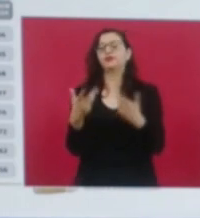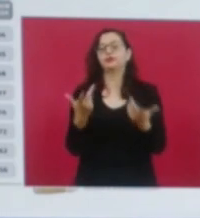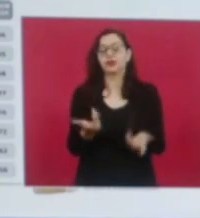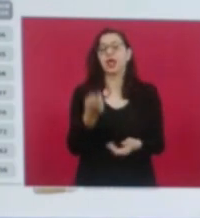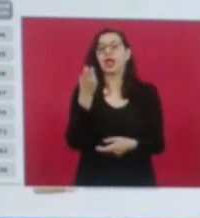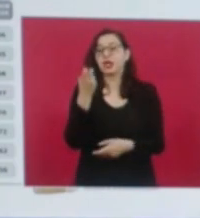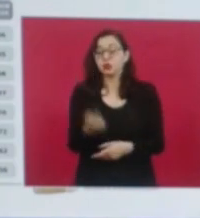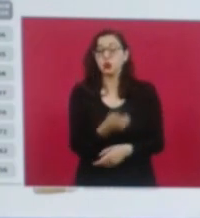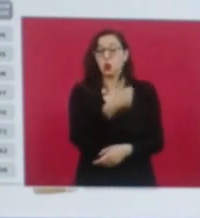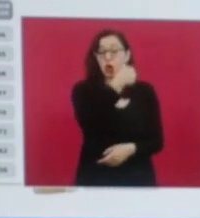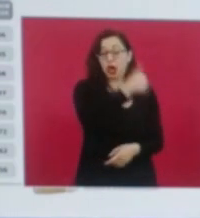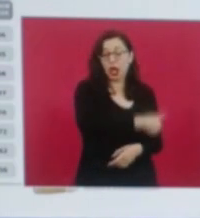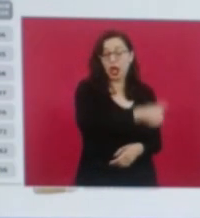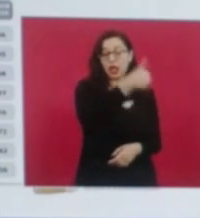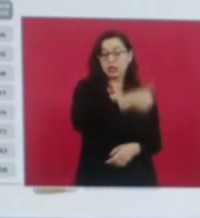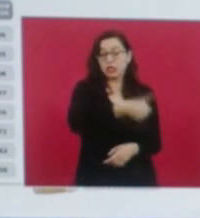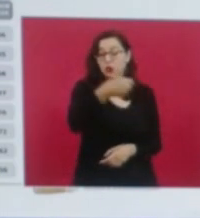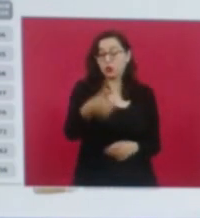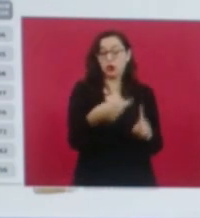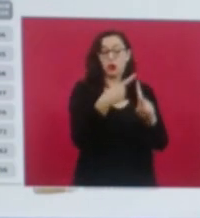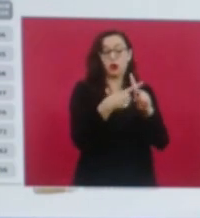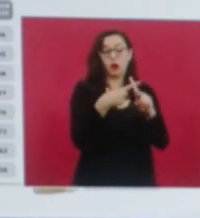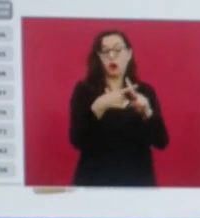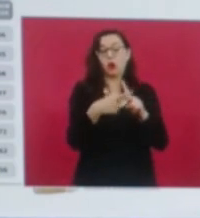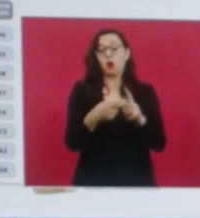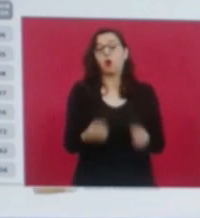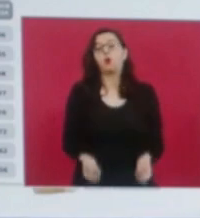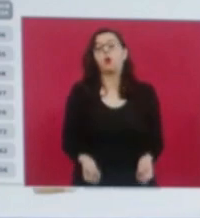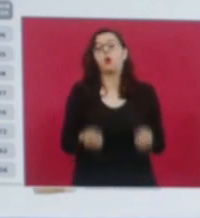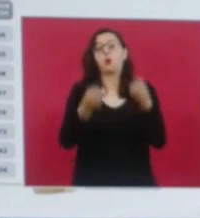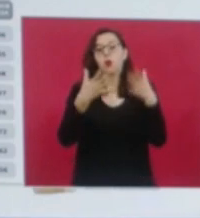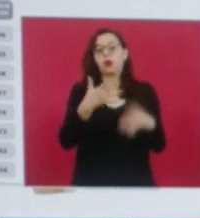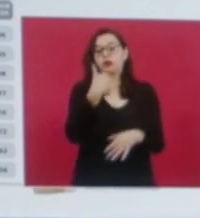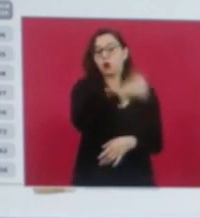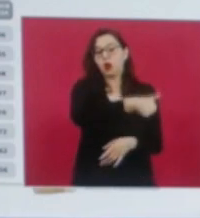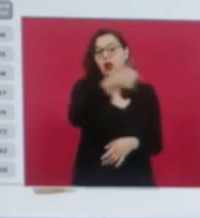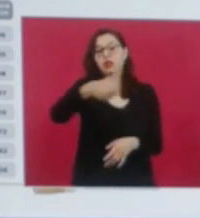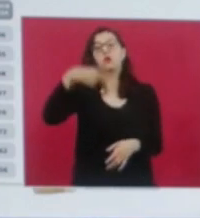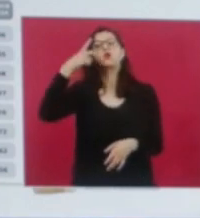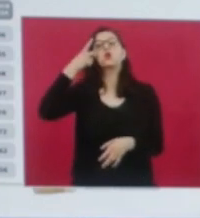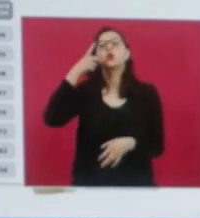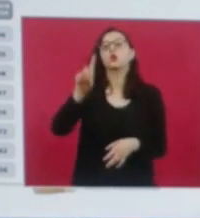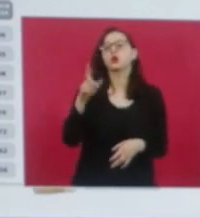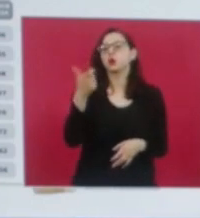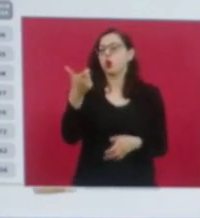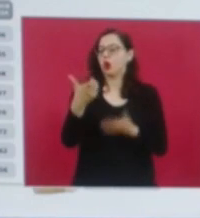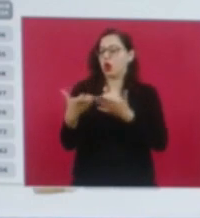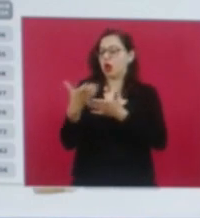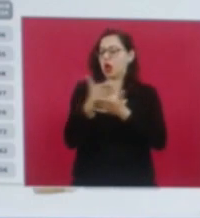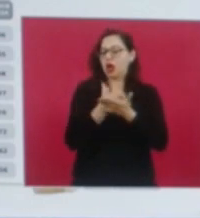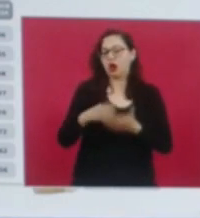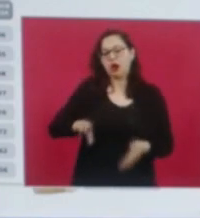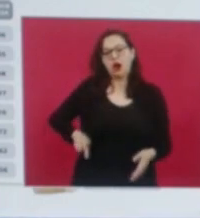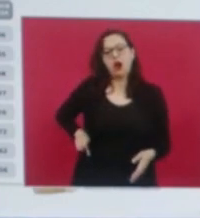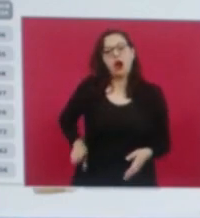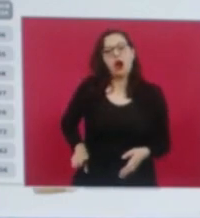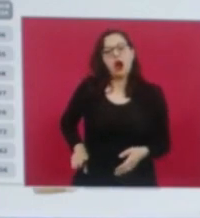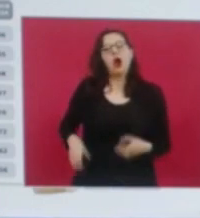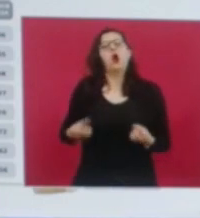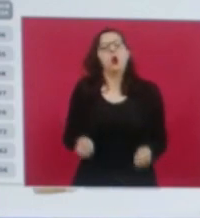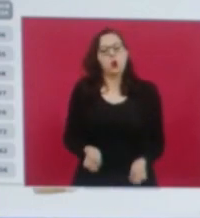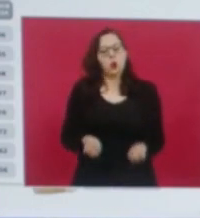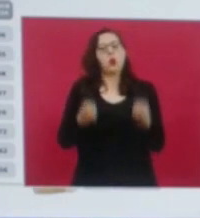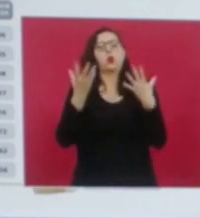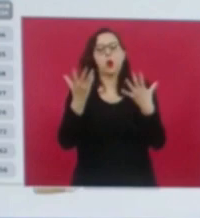que no sería nuestra narrativa, porque lo que van a hacer es apagarnos a nosotros como estarían apagando a muchos medios de